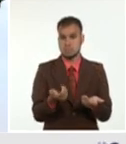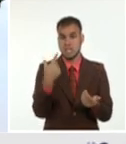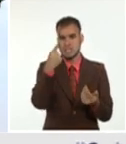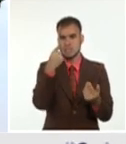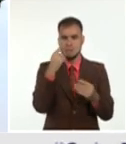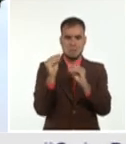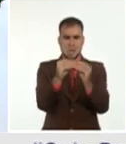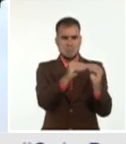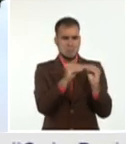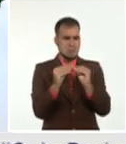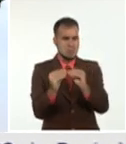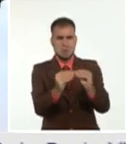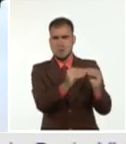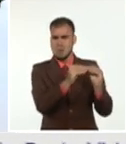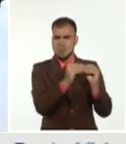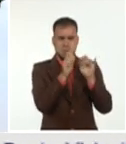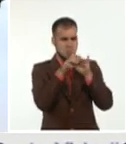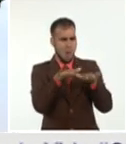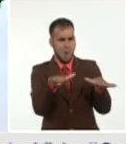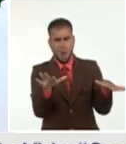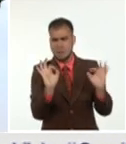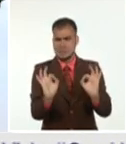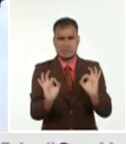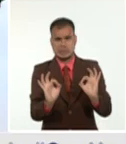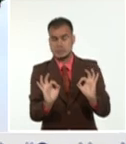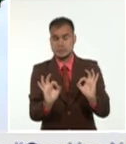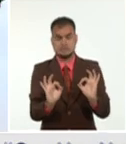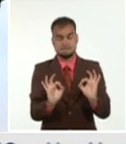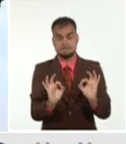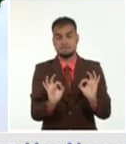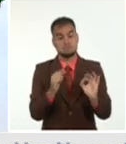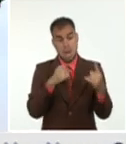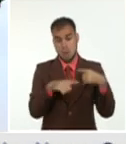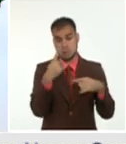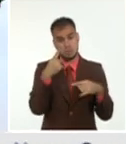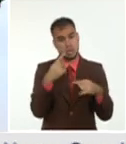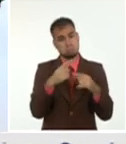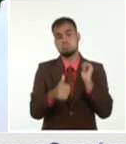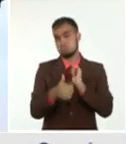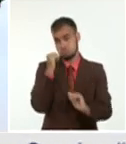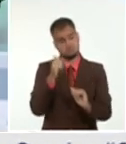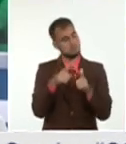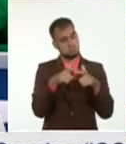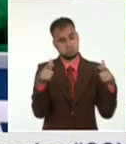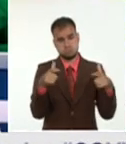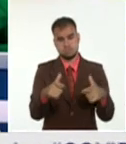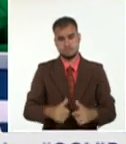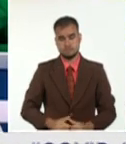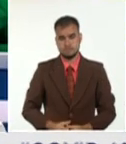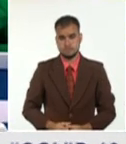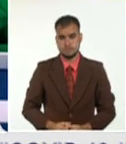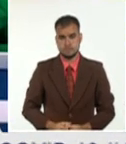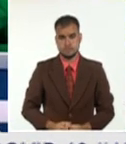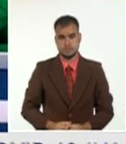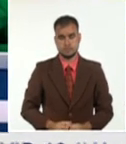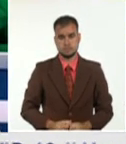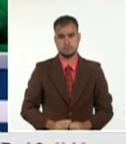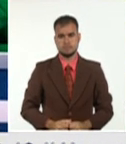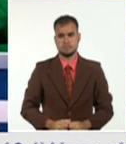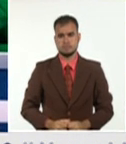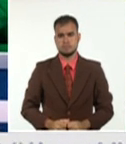contagiosidad que está presentando, pues realmente se incrementa mucho. Vamos a echarle la responsabilidad al